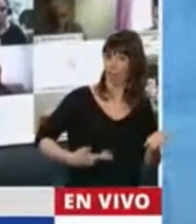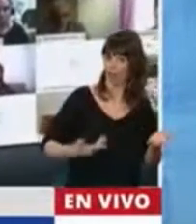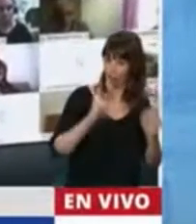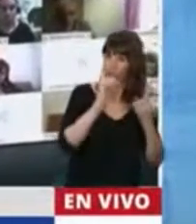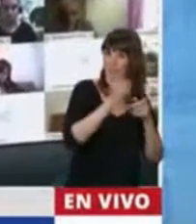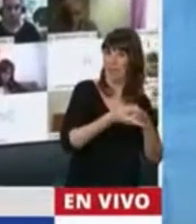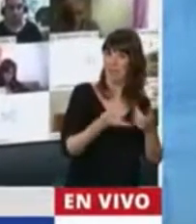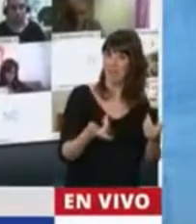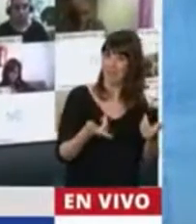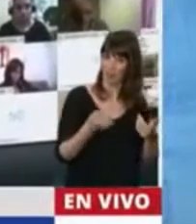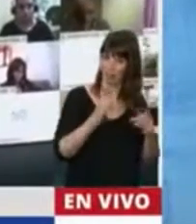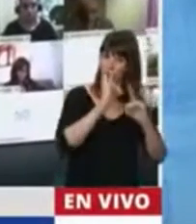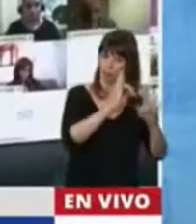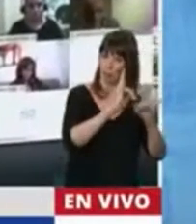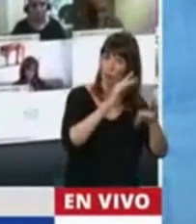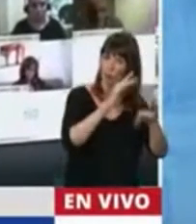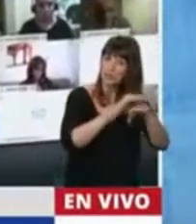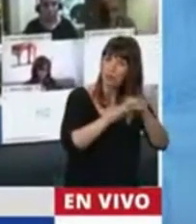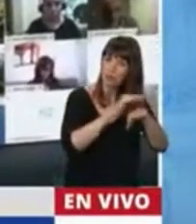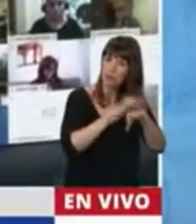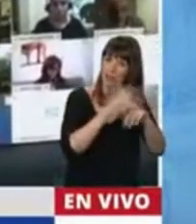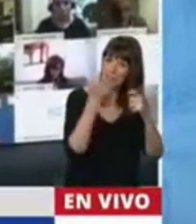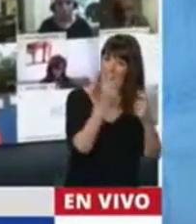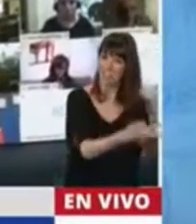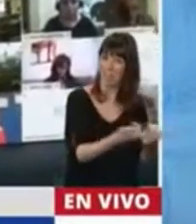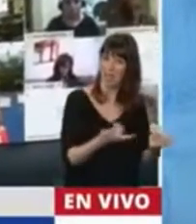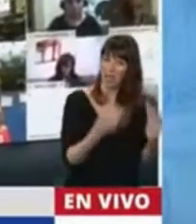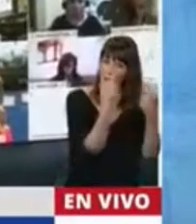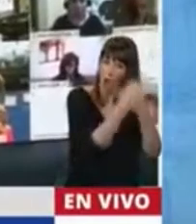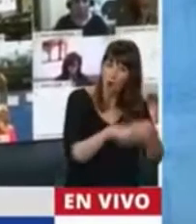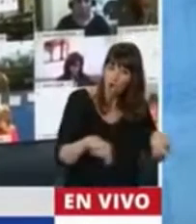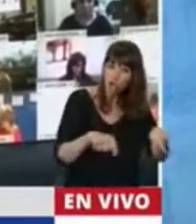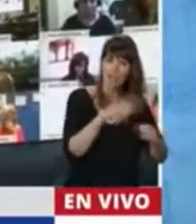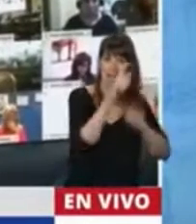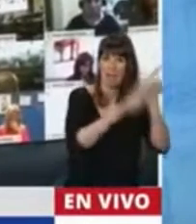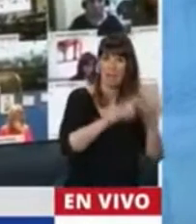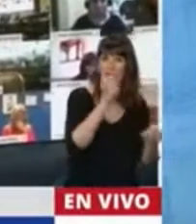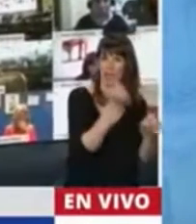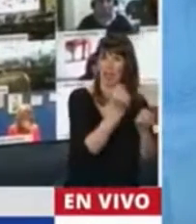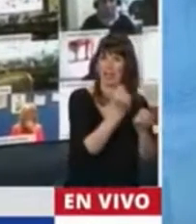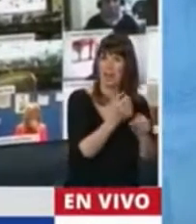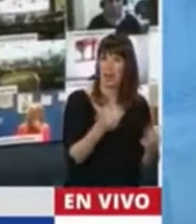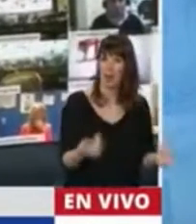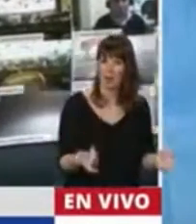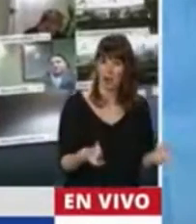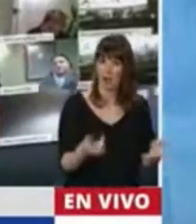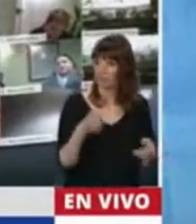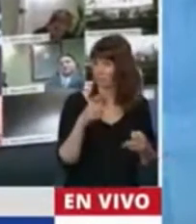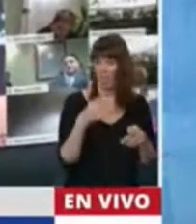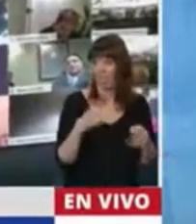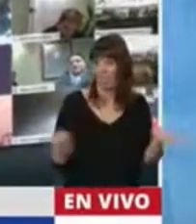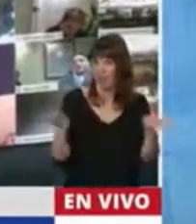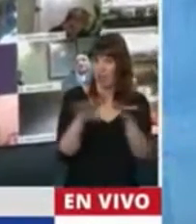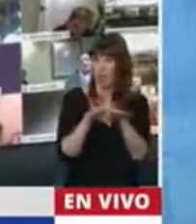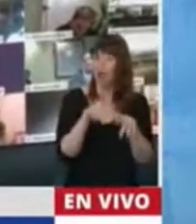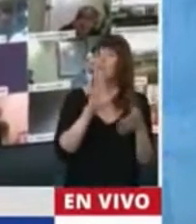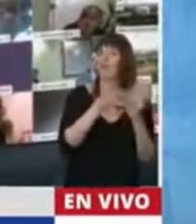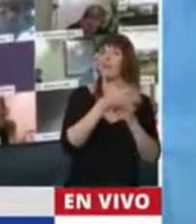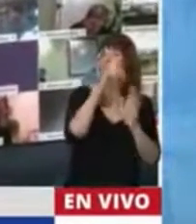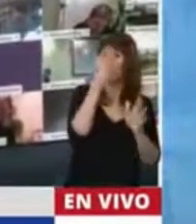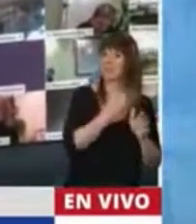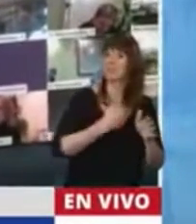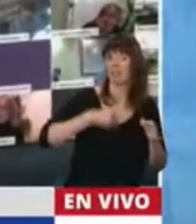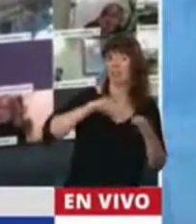media sanción cae en Senado y seguramente, bueno, vamos a estar a la espera de su tratamiento para que se salga sancionada